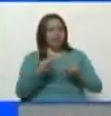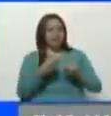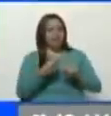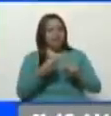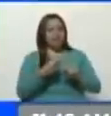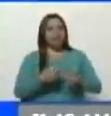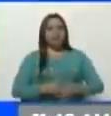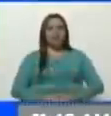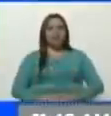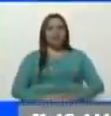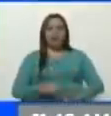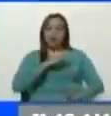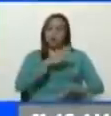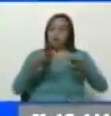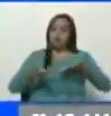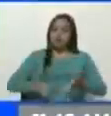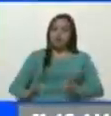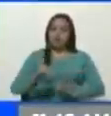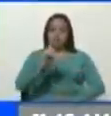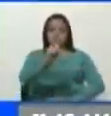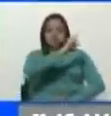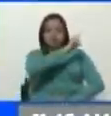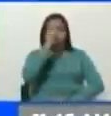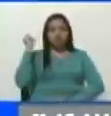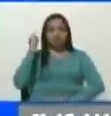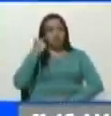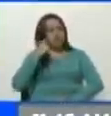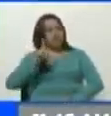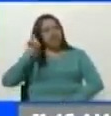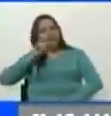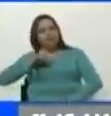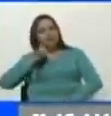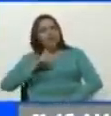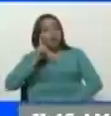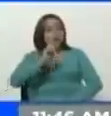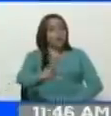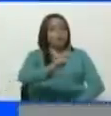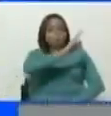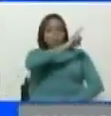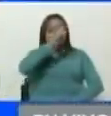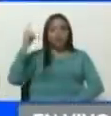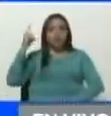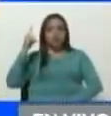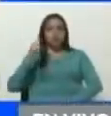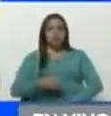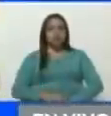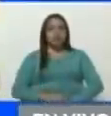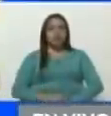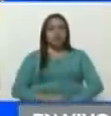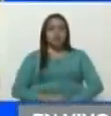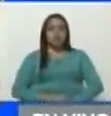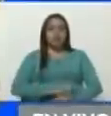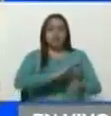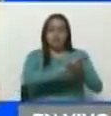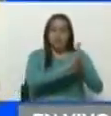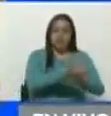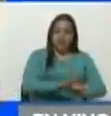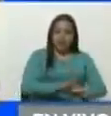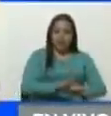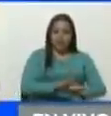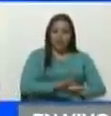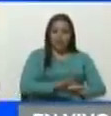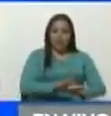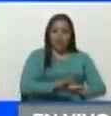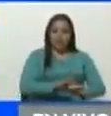propio nacimiento del PSUV. Parece mentira, el PSUV viene después de que se disuelve el movimiento